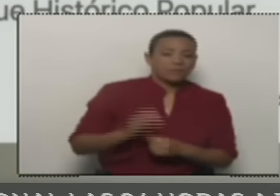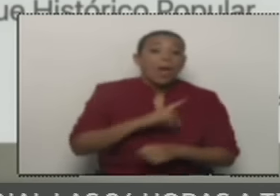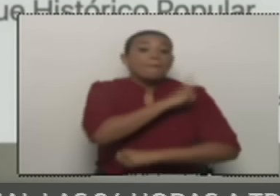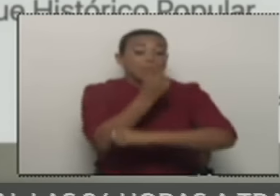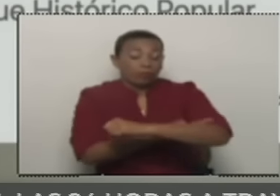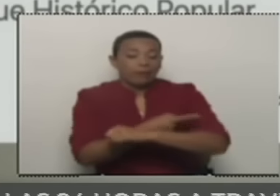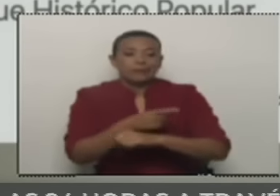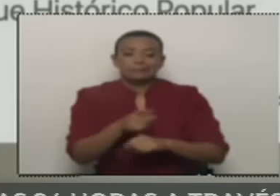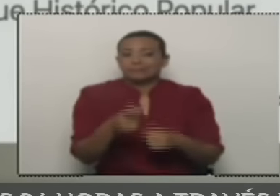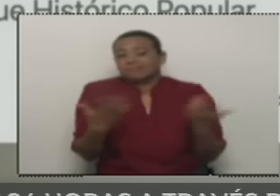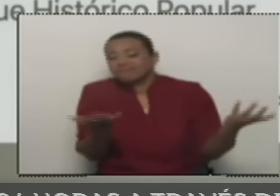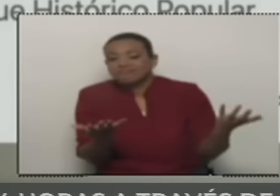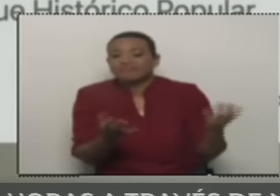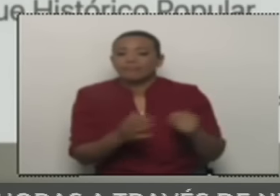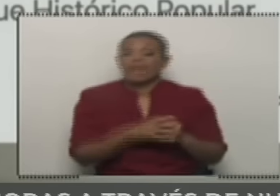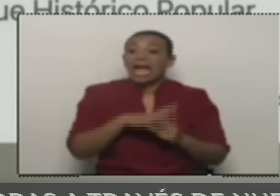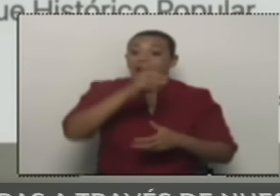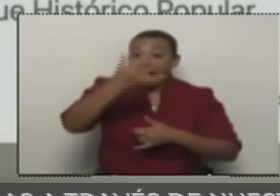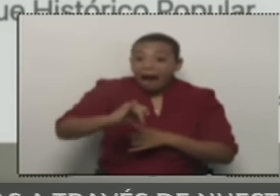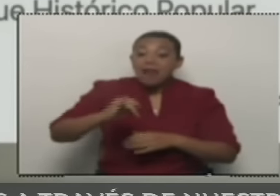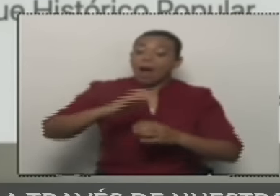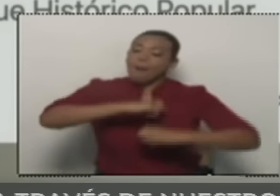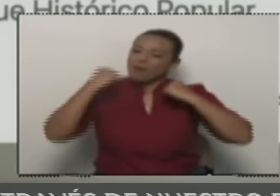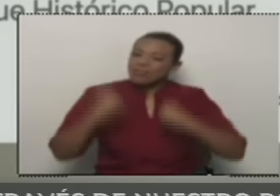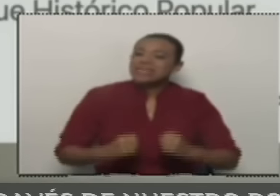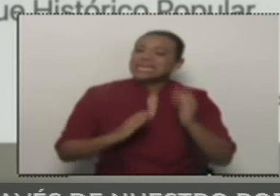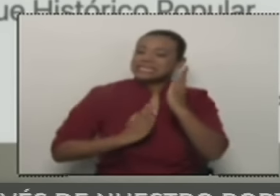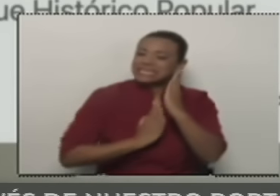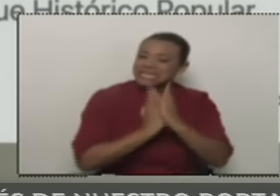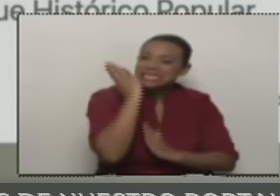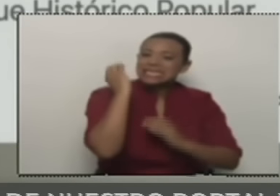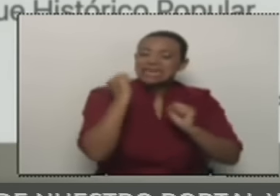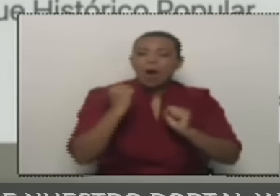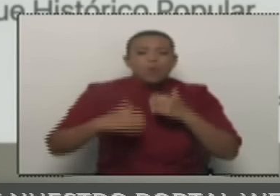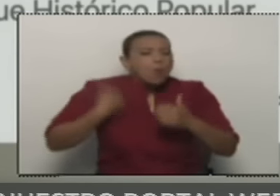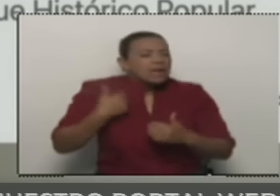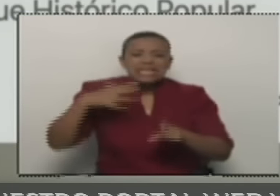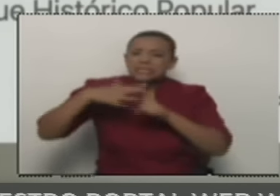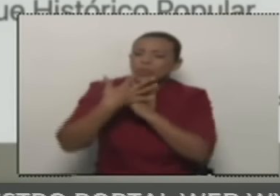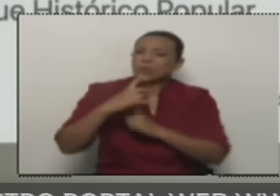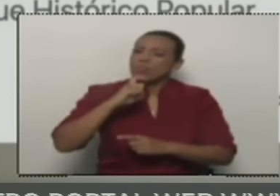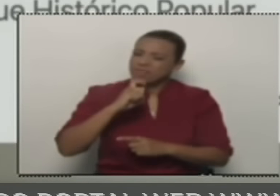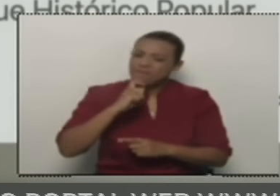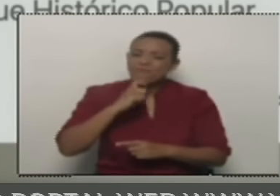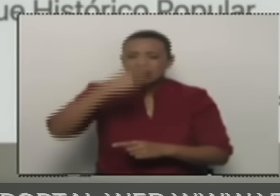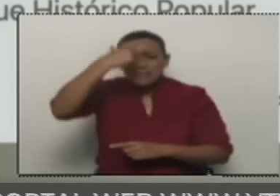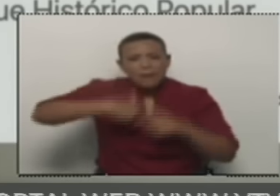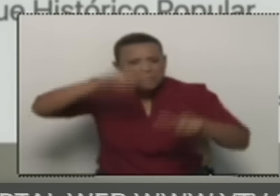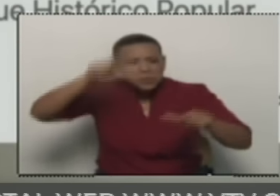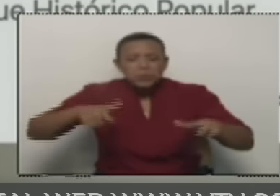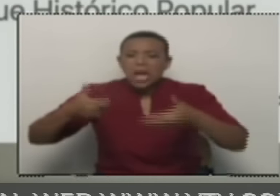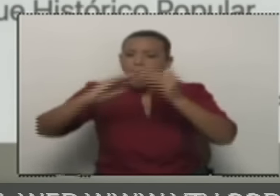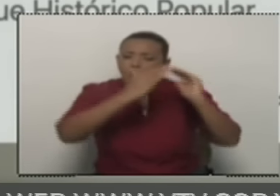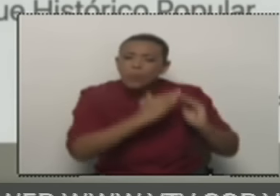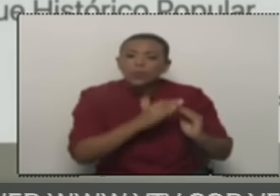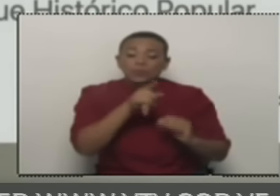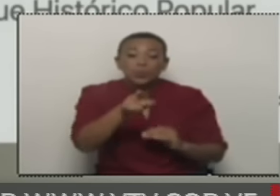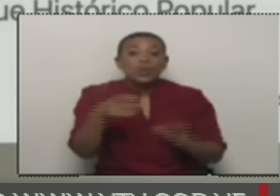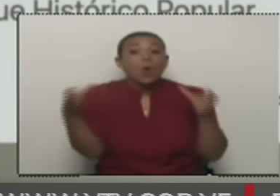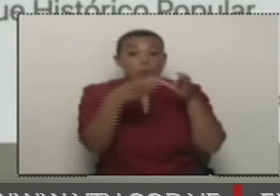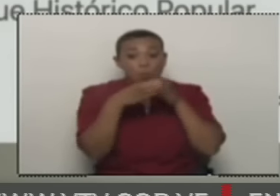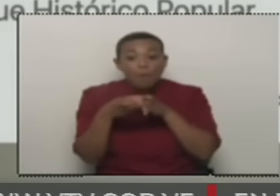¿no?, popular, que tiene la valentía de seguir adelante ante cualquier escenario, que por cierto están presentes parte del equipo